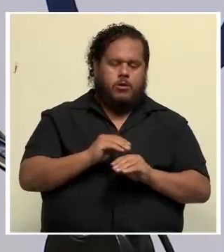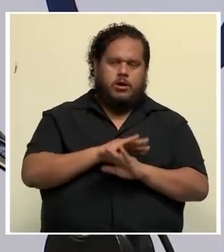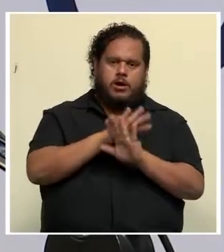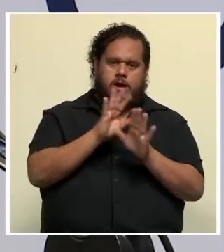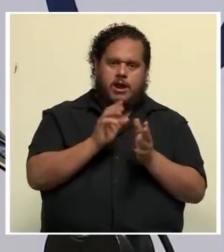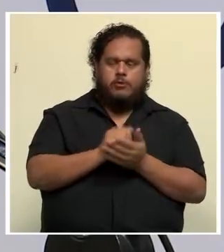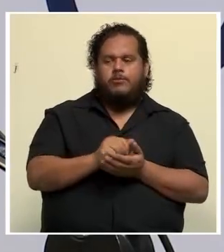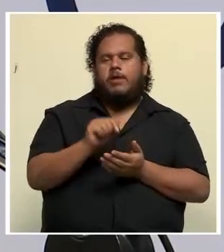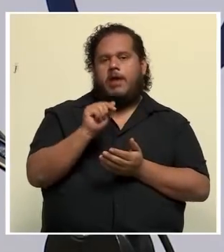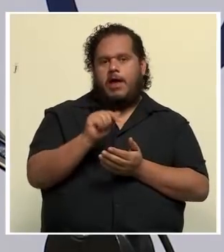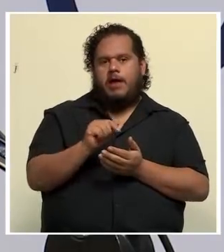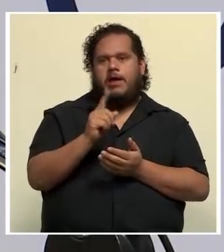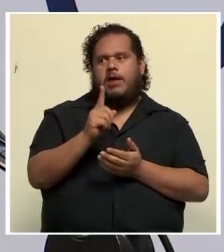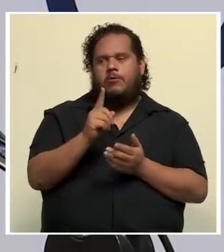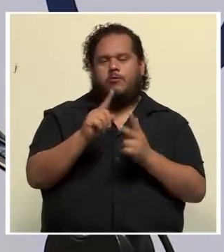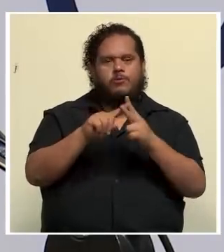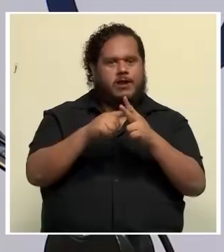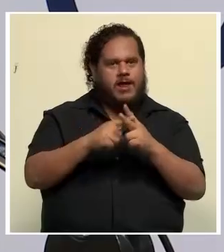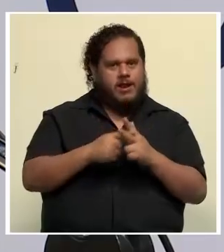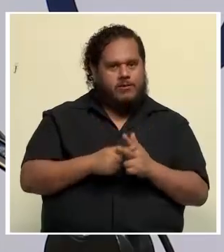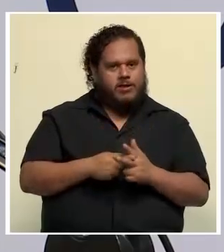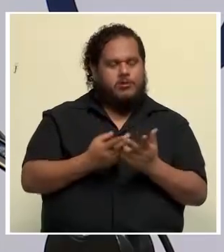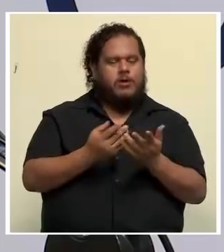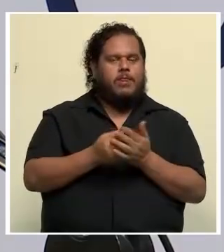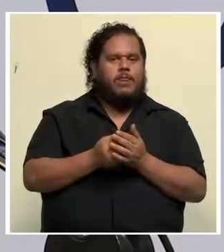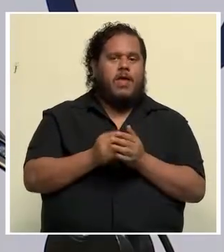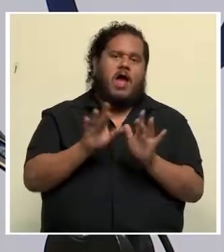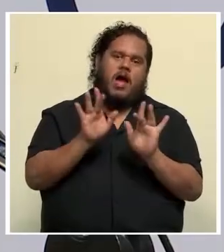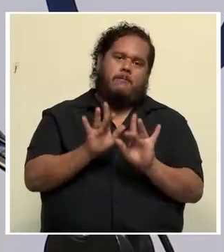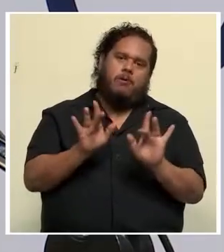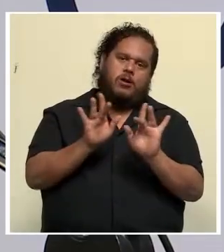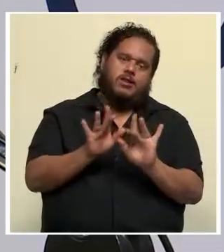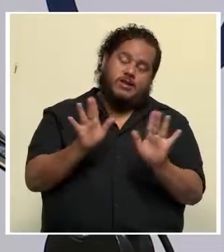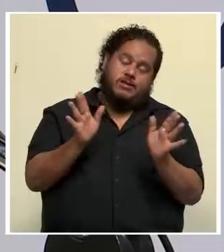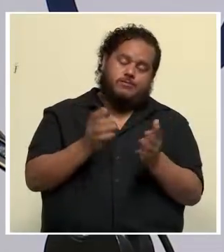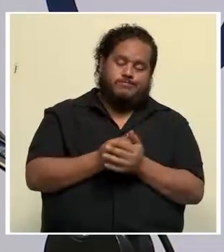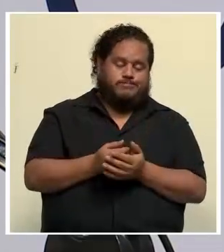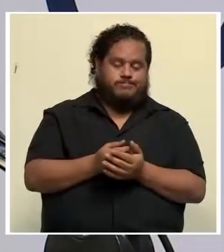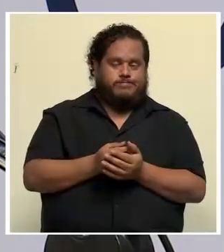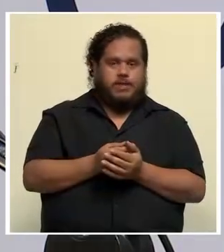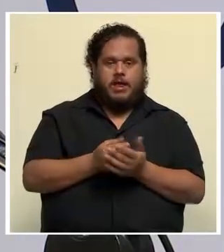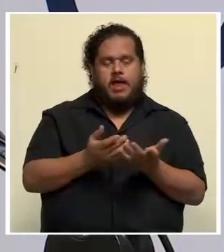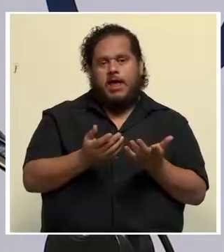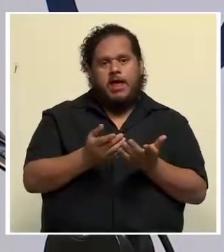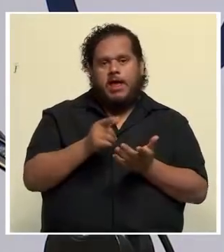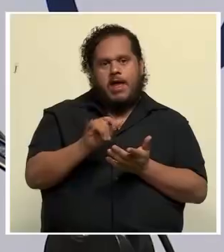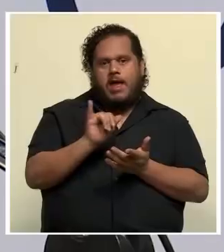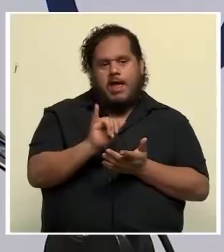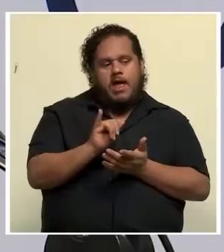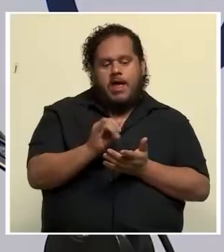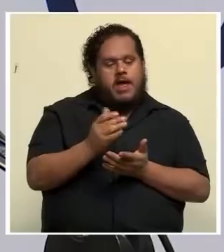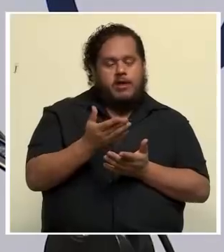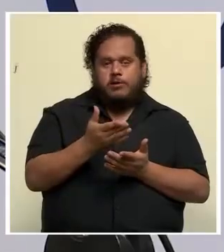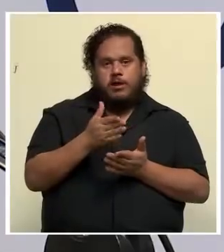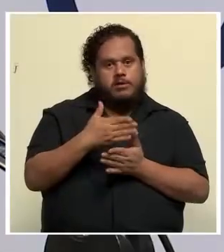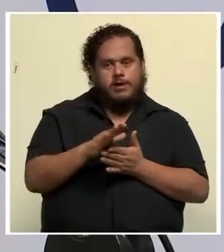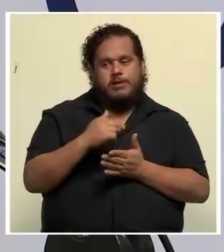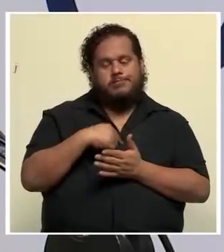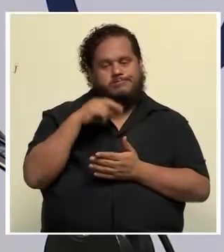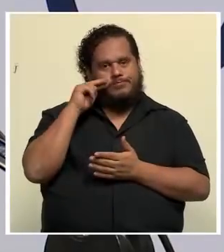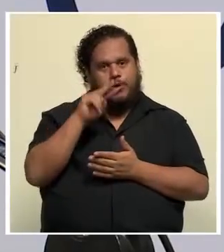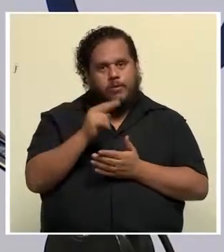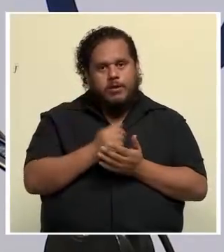supuesto, hay una elaboración de pobrecito. Eso es parte de lo que yo observé. Habló de